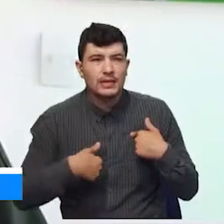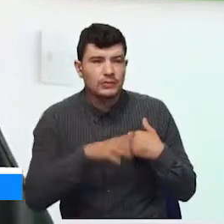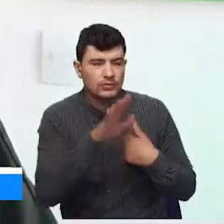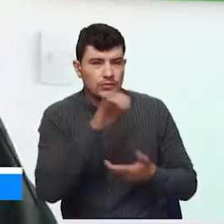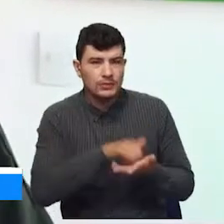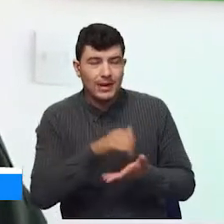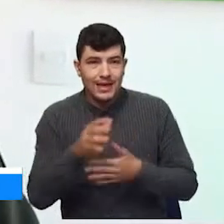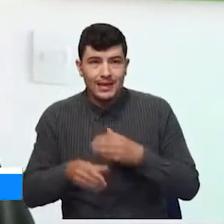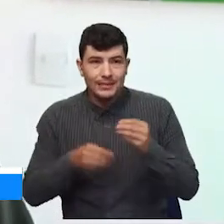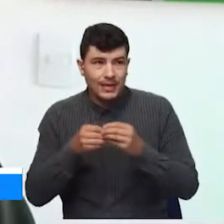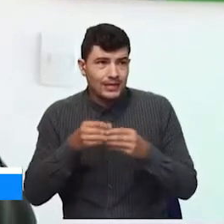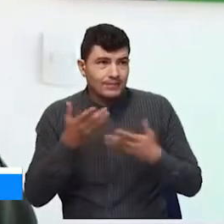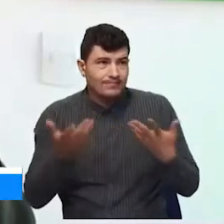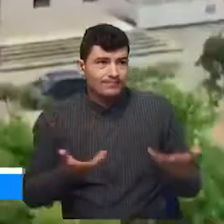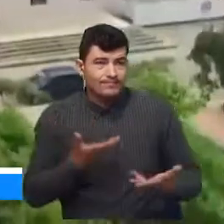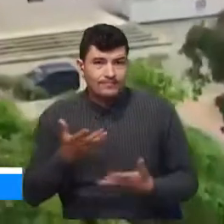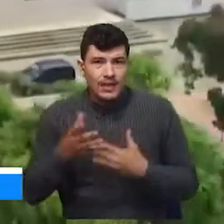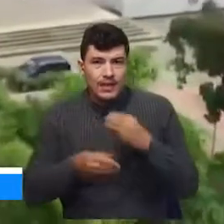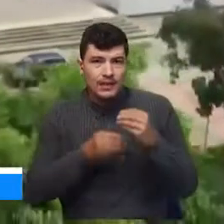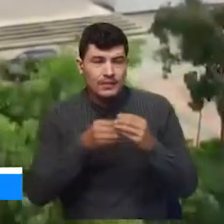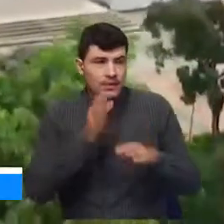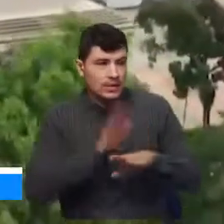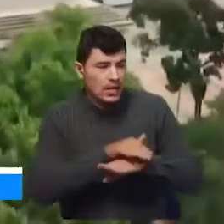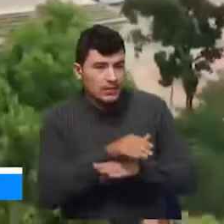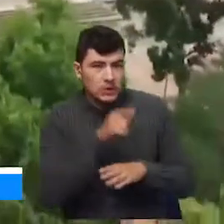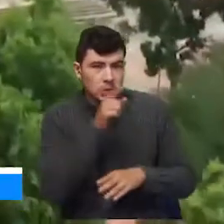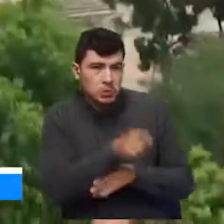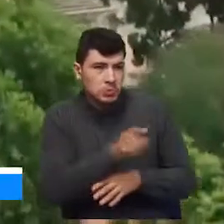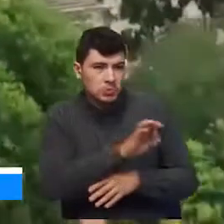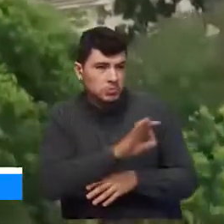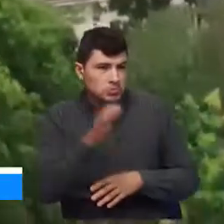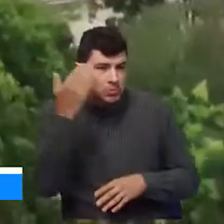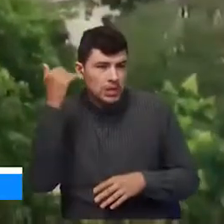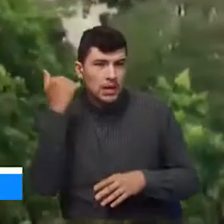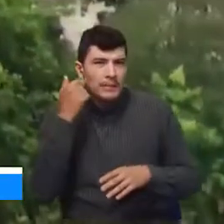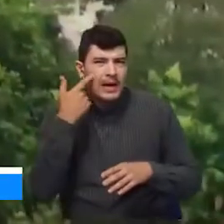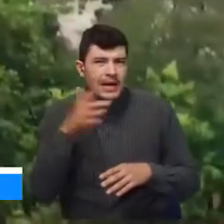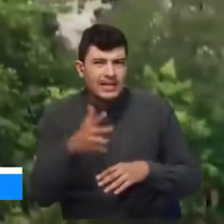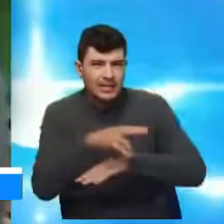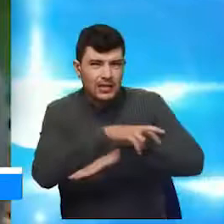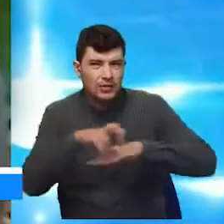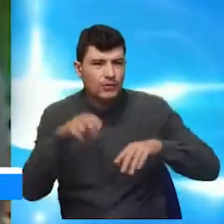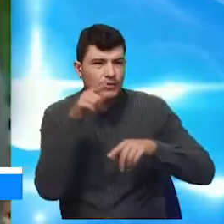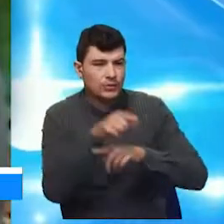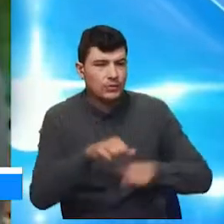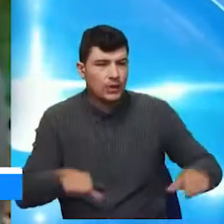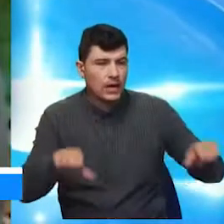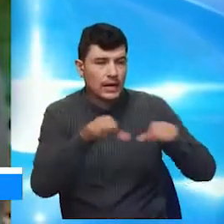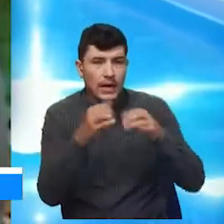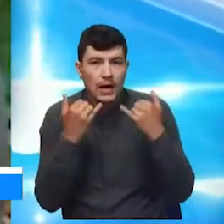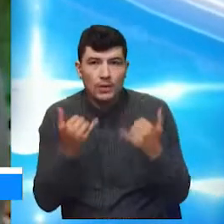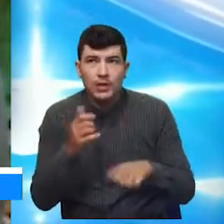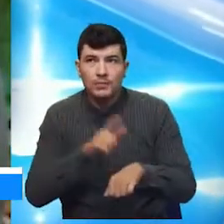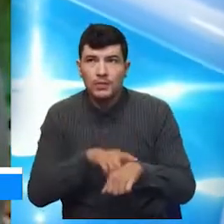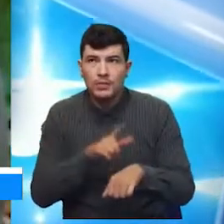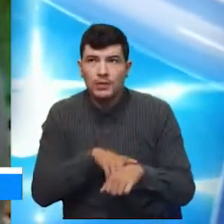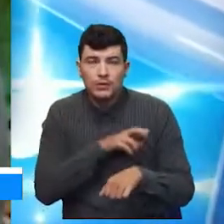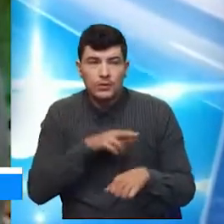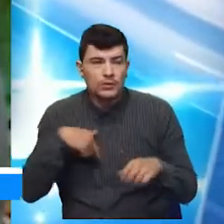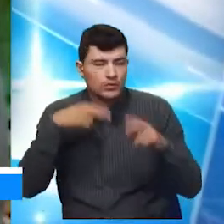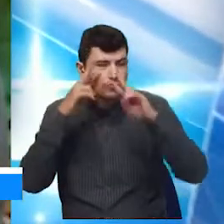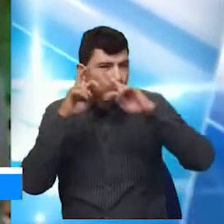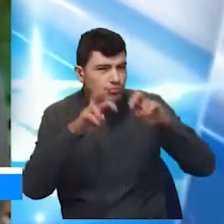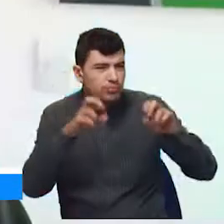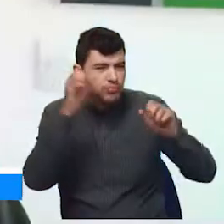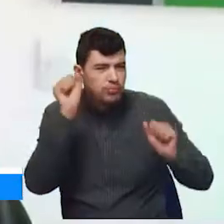presenta anotaciones, de acuerdo a sus antecedentes judiciales, por hurto en esta zona. Entonces en este momento estamos ya esclareciendo el hecho de los